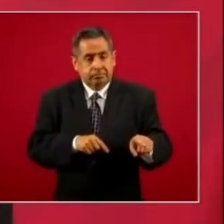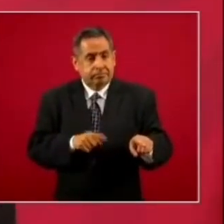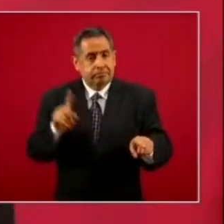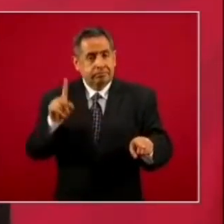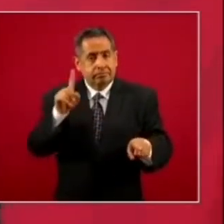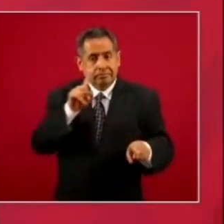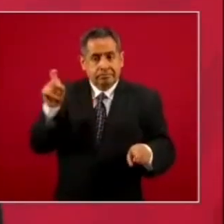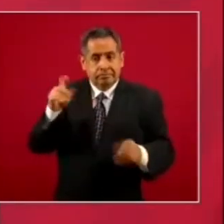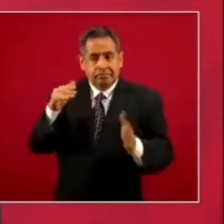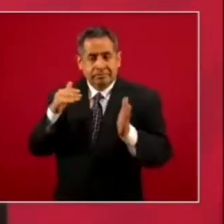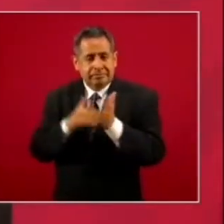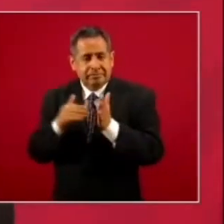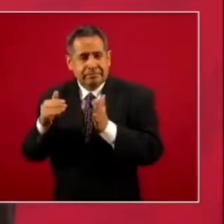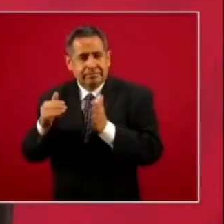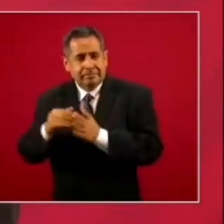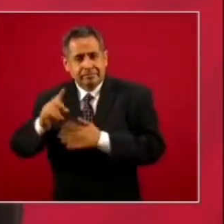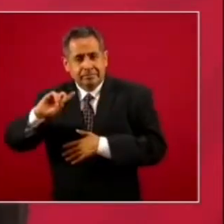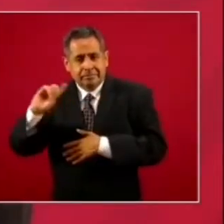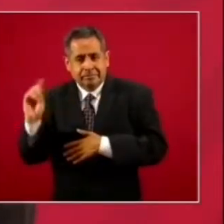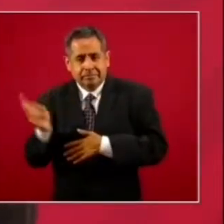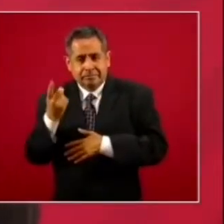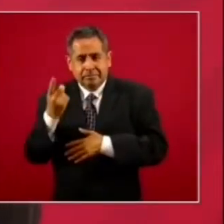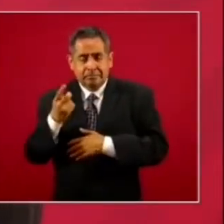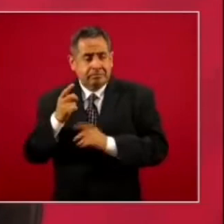100 millones de dólares.